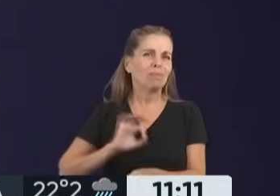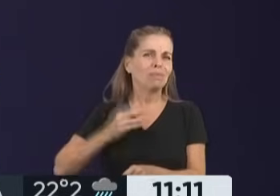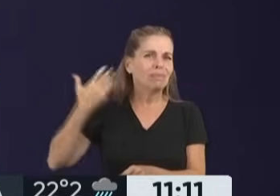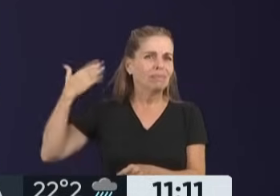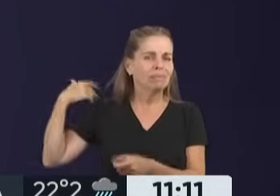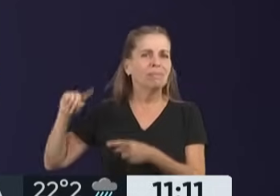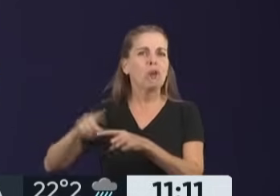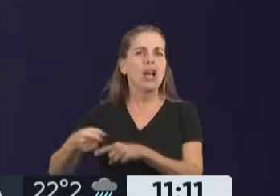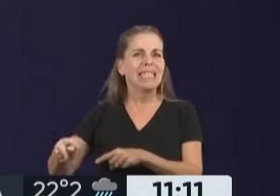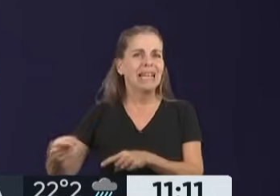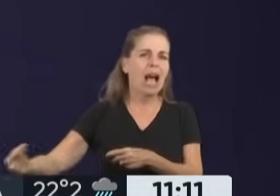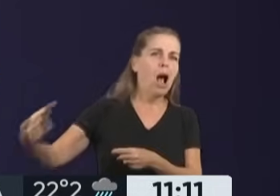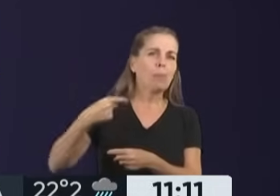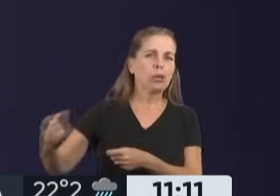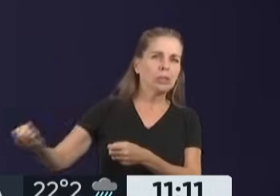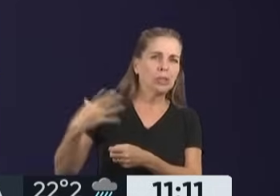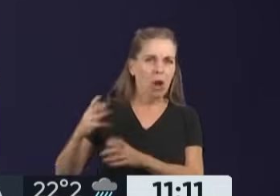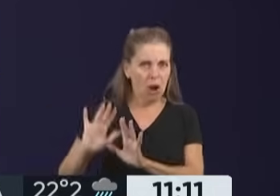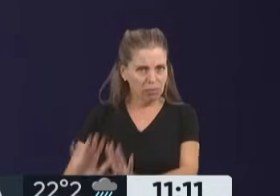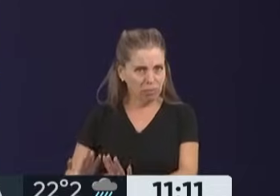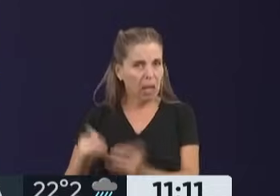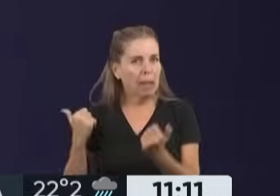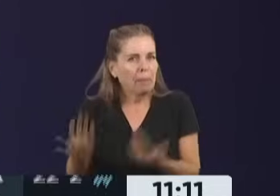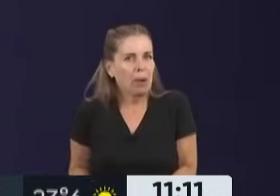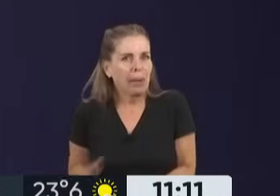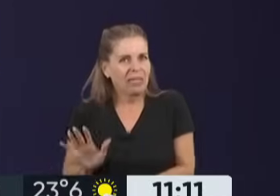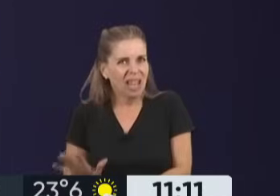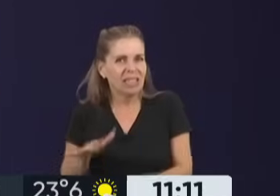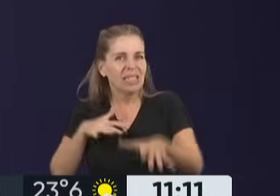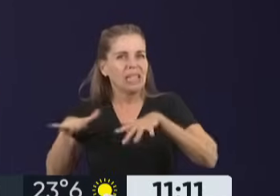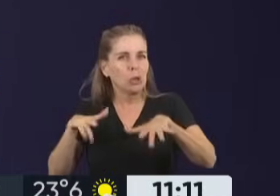vieja política lo termine usando